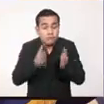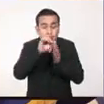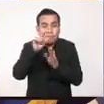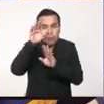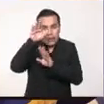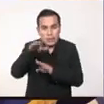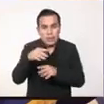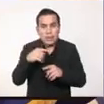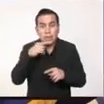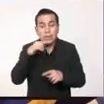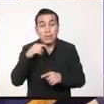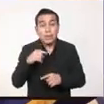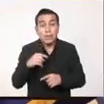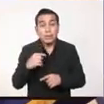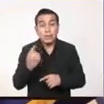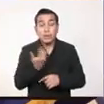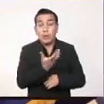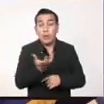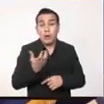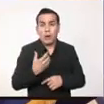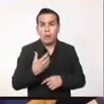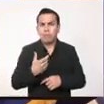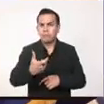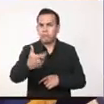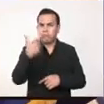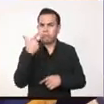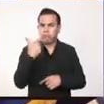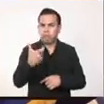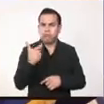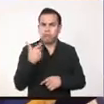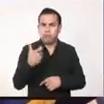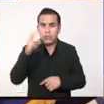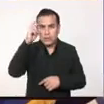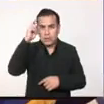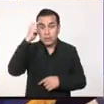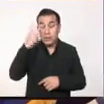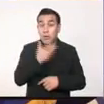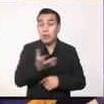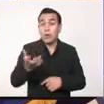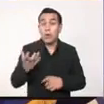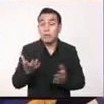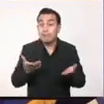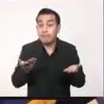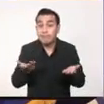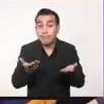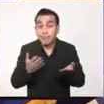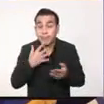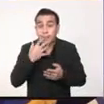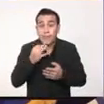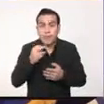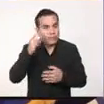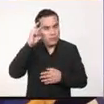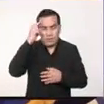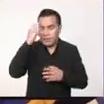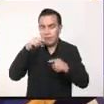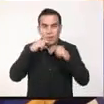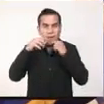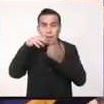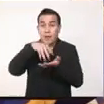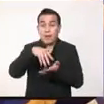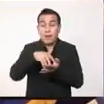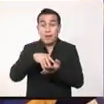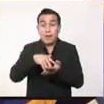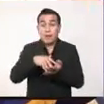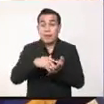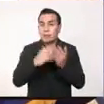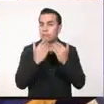democrática, sería aristocrática. Esta élite con la que yo hablé dice que tiene que ser de esta manera. Pero eso no es democracia, porque el pueblo dijo